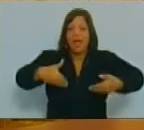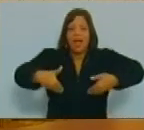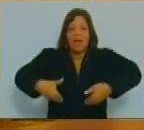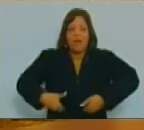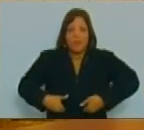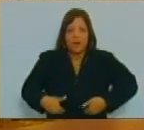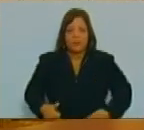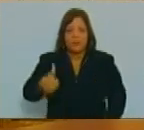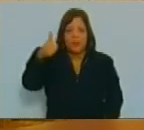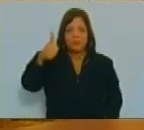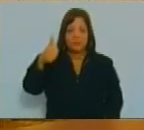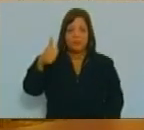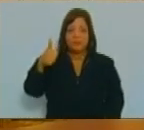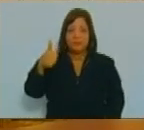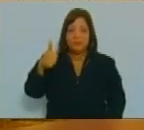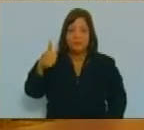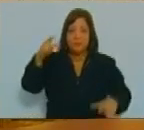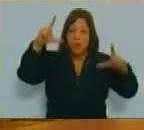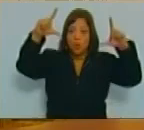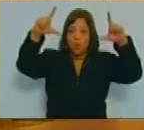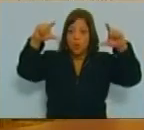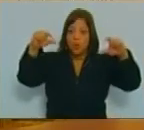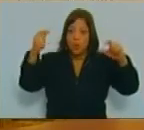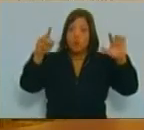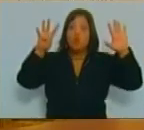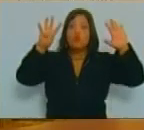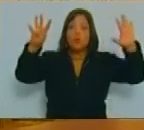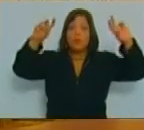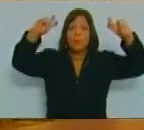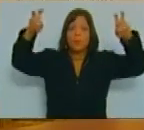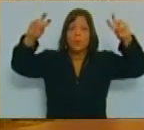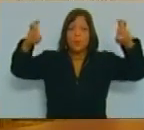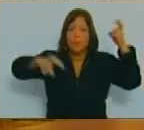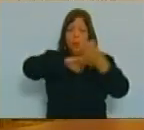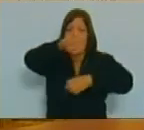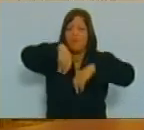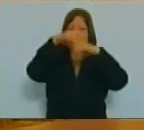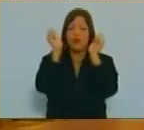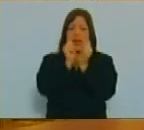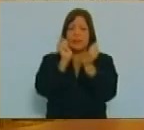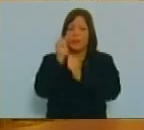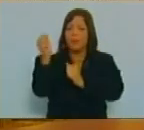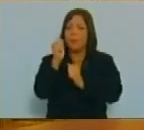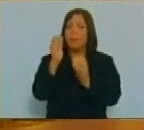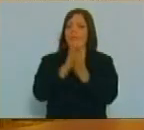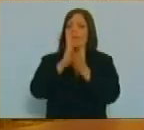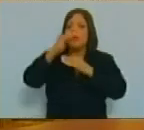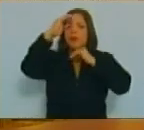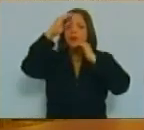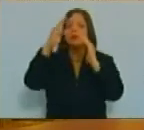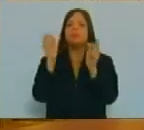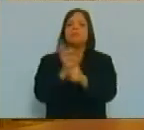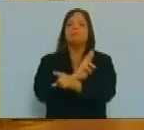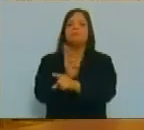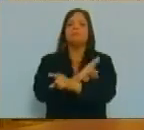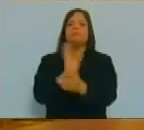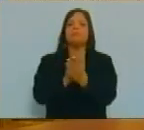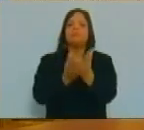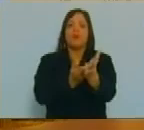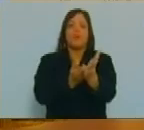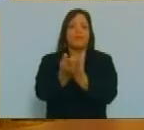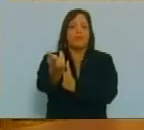para que esos nueve indicadores de criminalidad de violencia se atiendan de manera eficiente